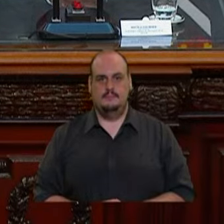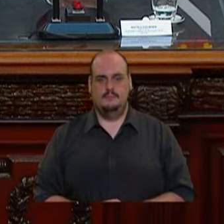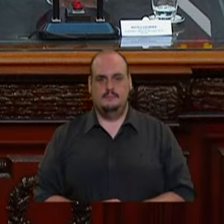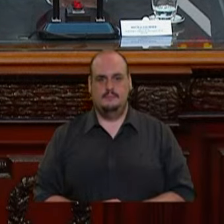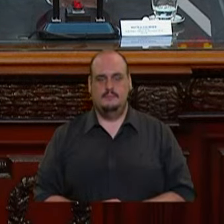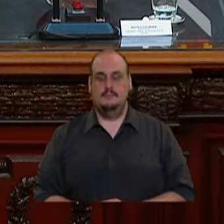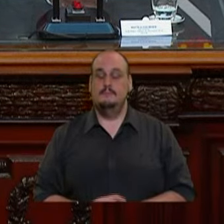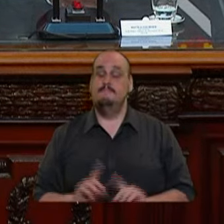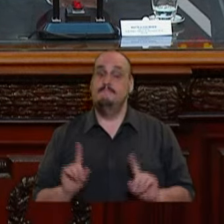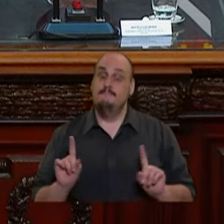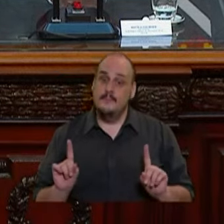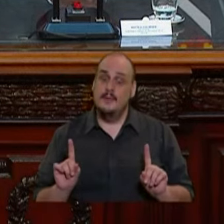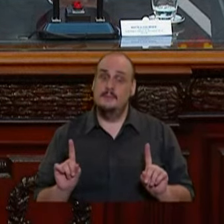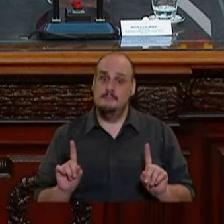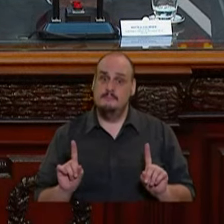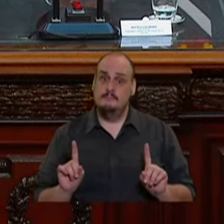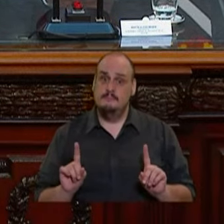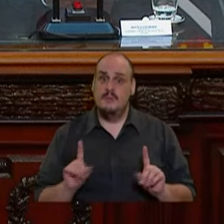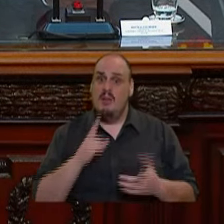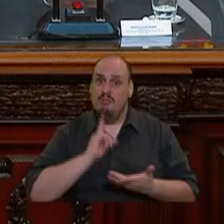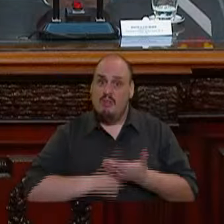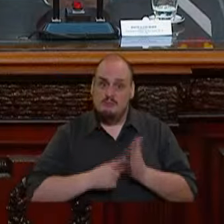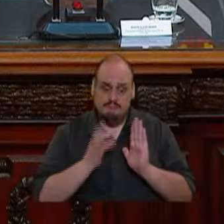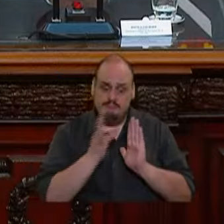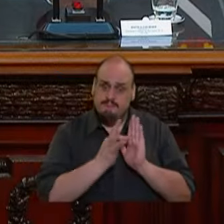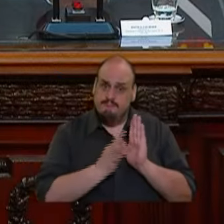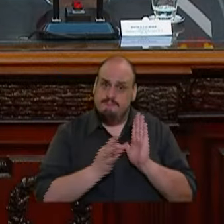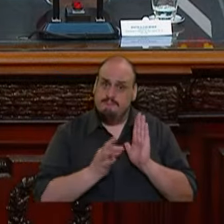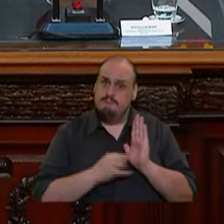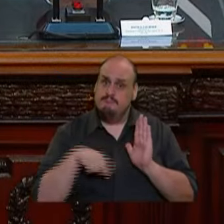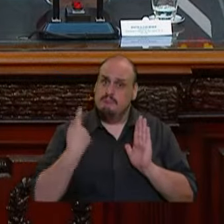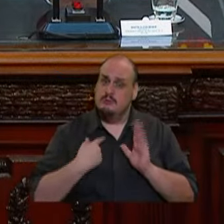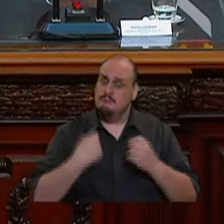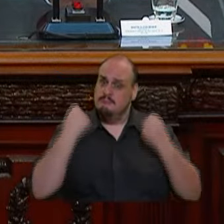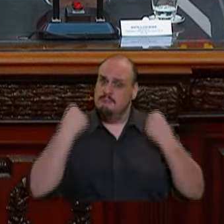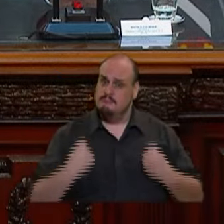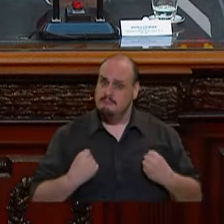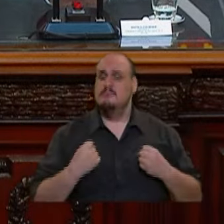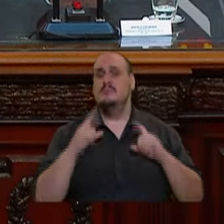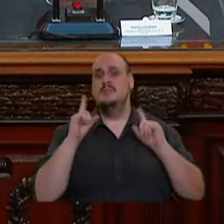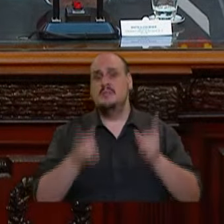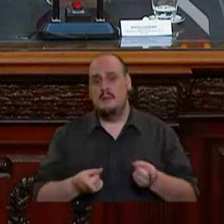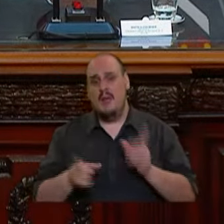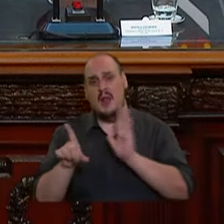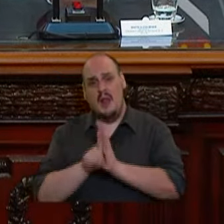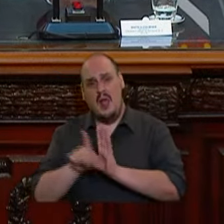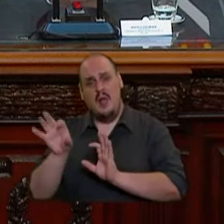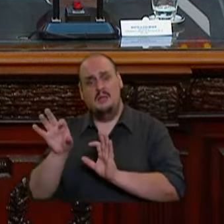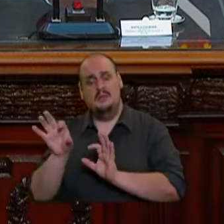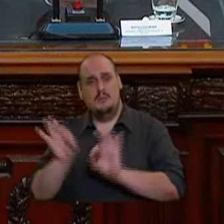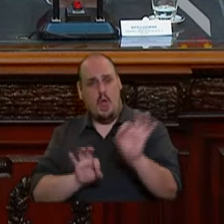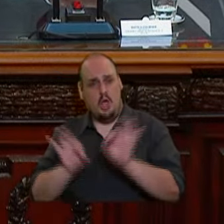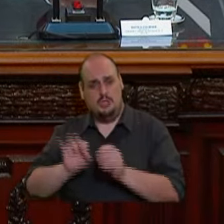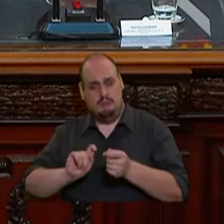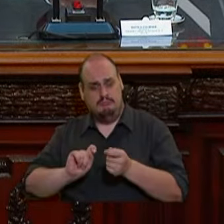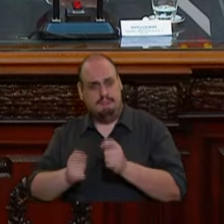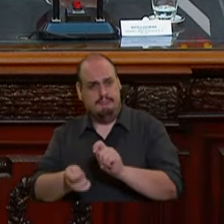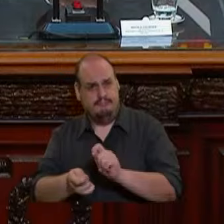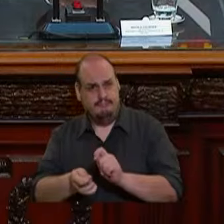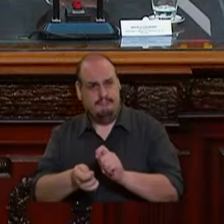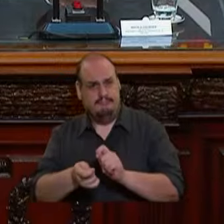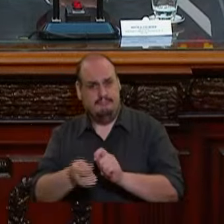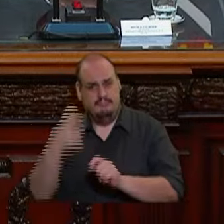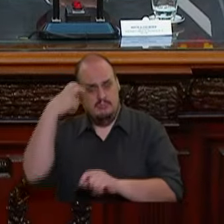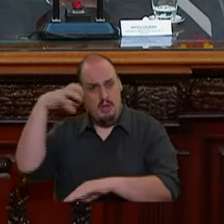Sin embargo, todas estas medidas que hemos implementado, como también los proyectos de reforma que hemos promovido, han sido recibidos